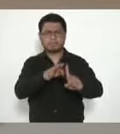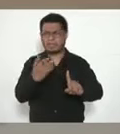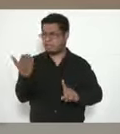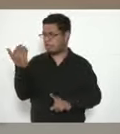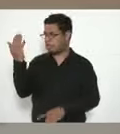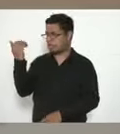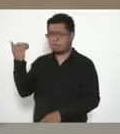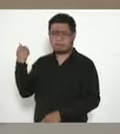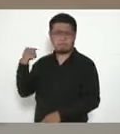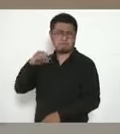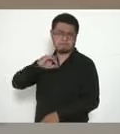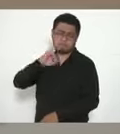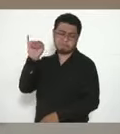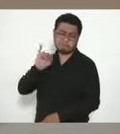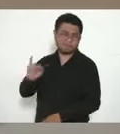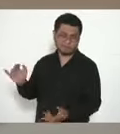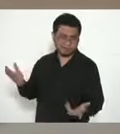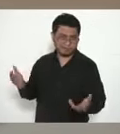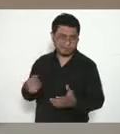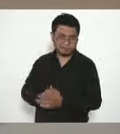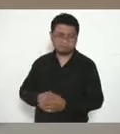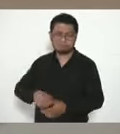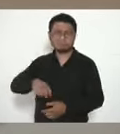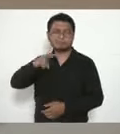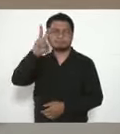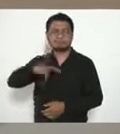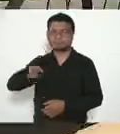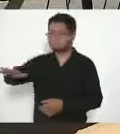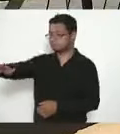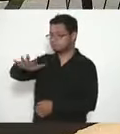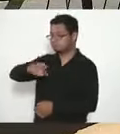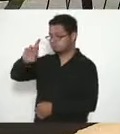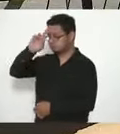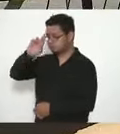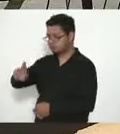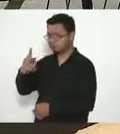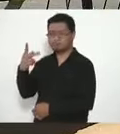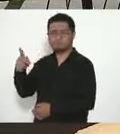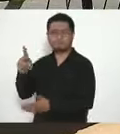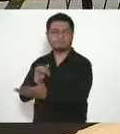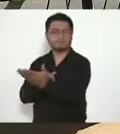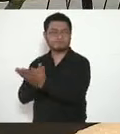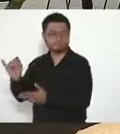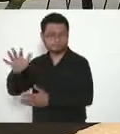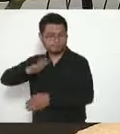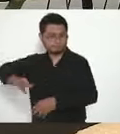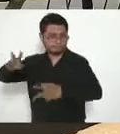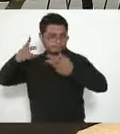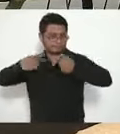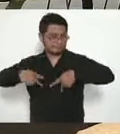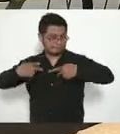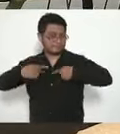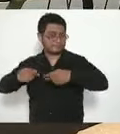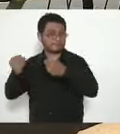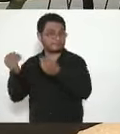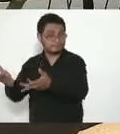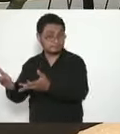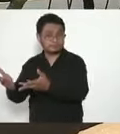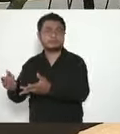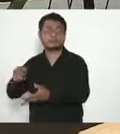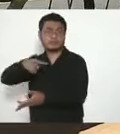siglos, una verdadera democracia, y empezar a crear el